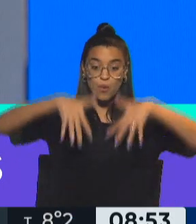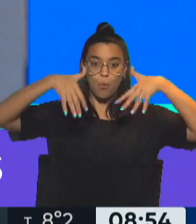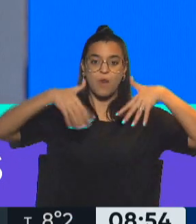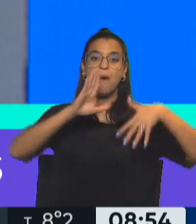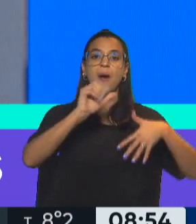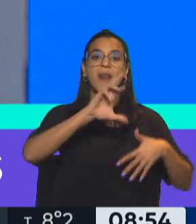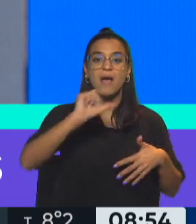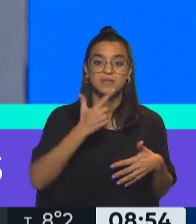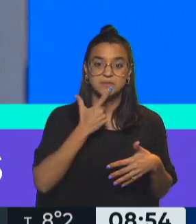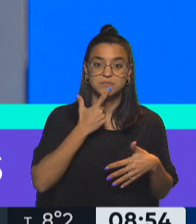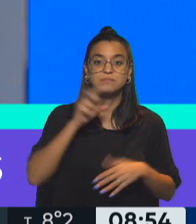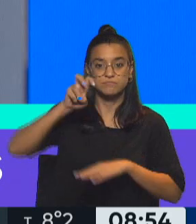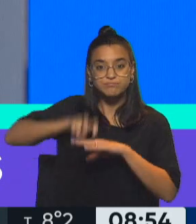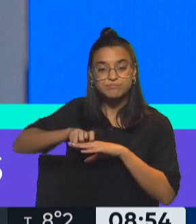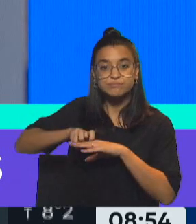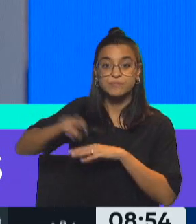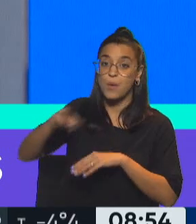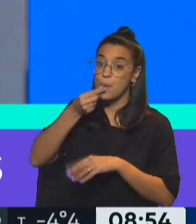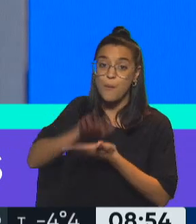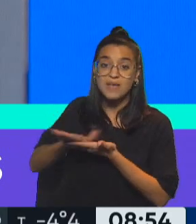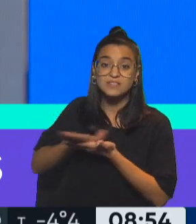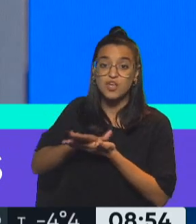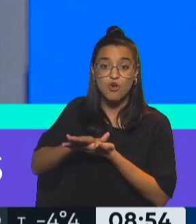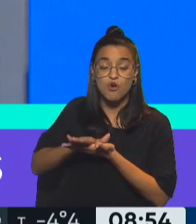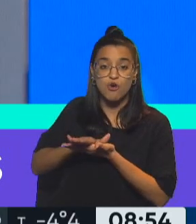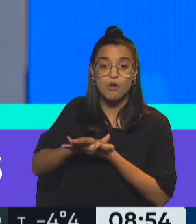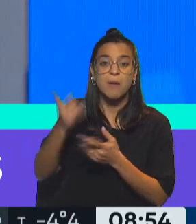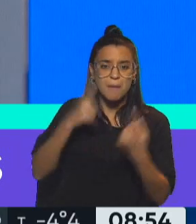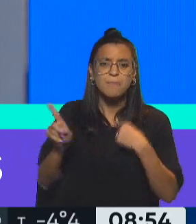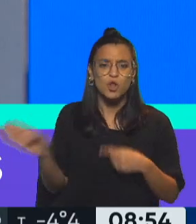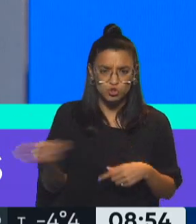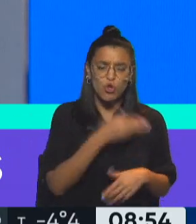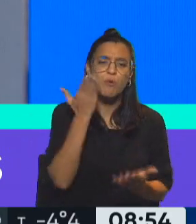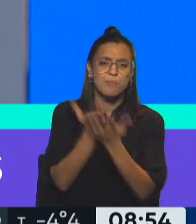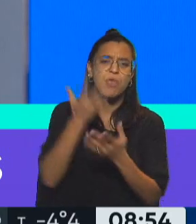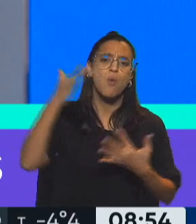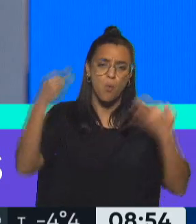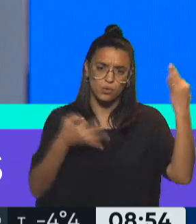Central habrá un lugar vacío. Pero